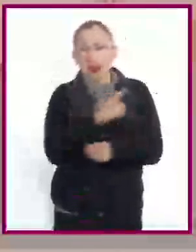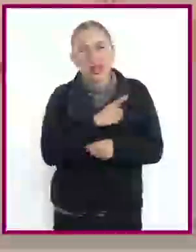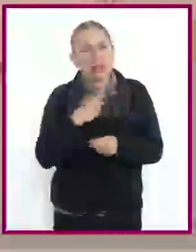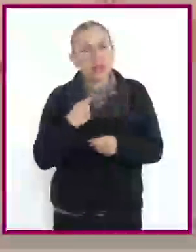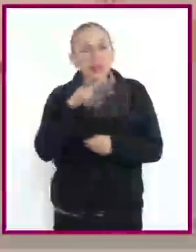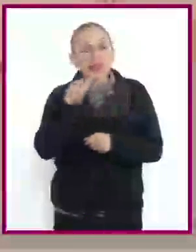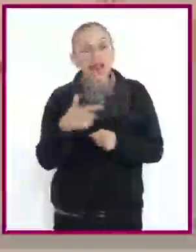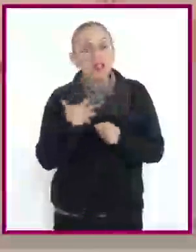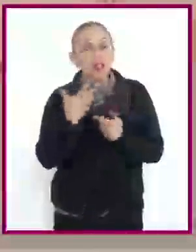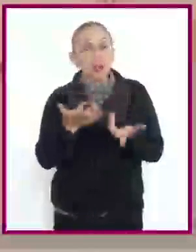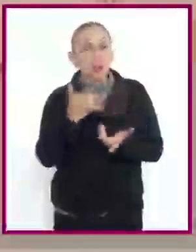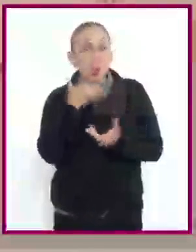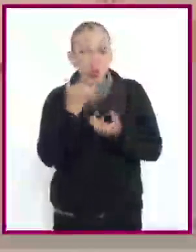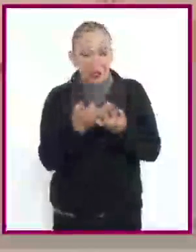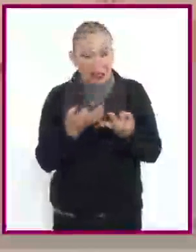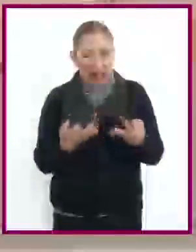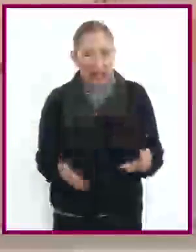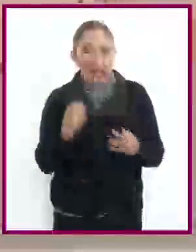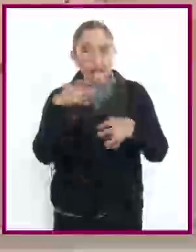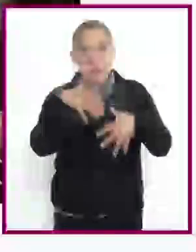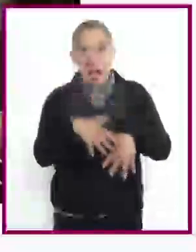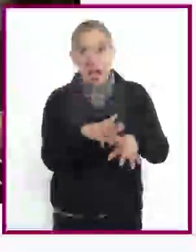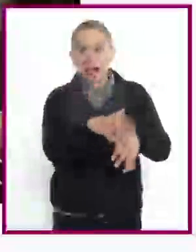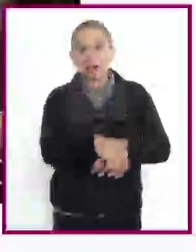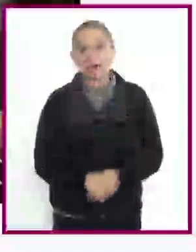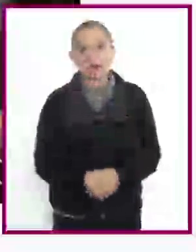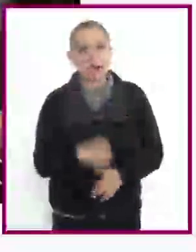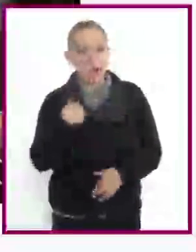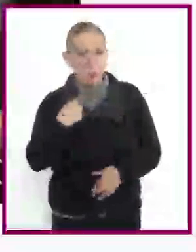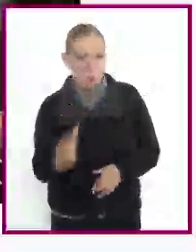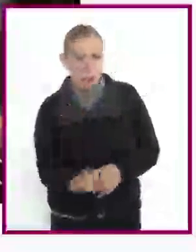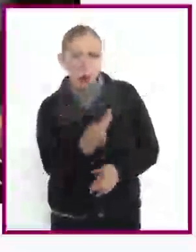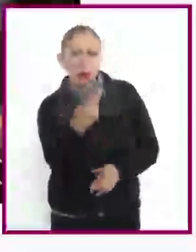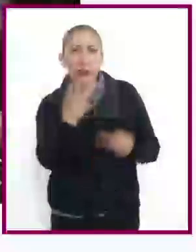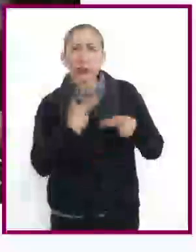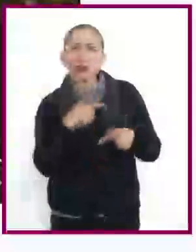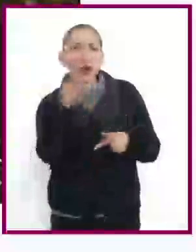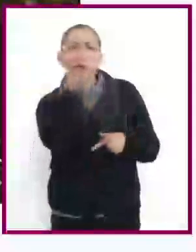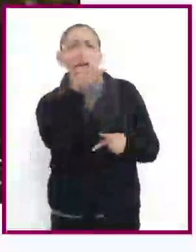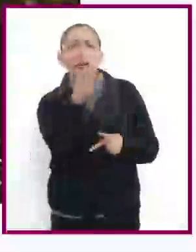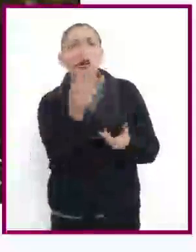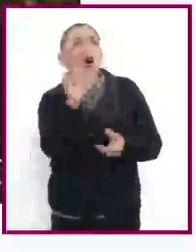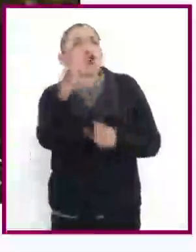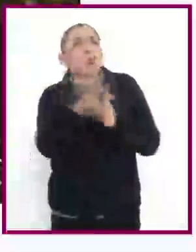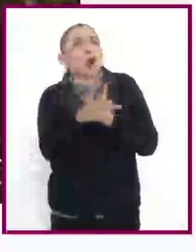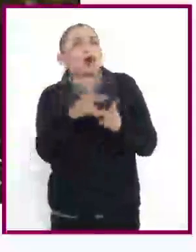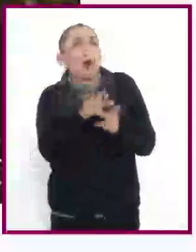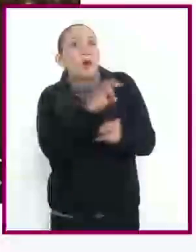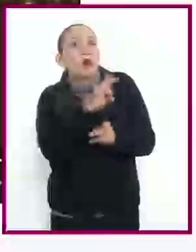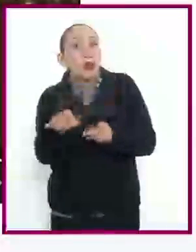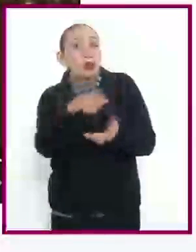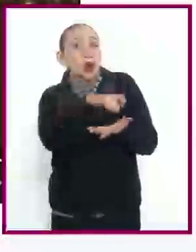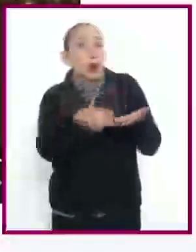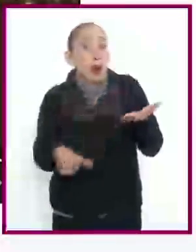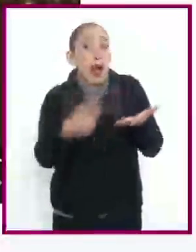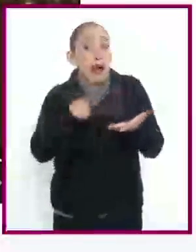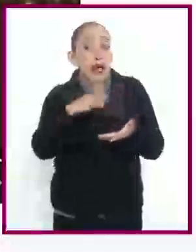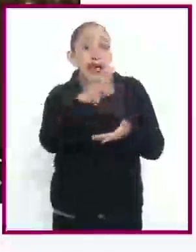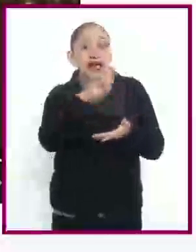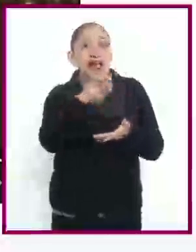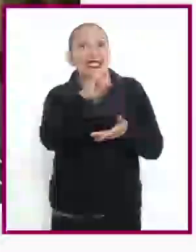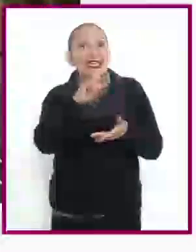lo hiciste en tu compra, Edmundo. Recordemos que es preferible reutilizar y reciclar los desechos sólidos